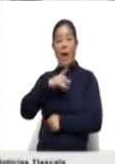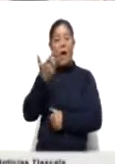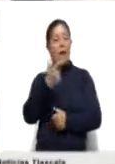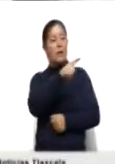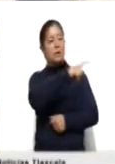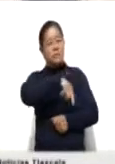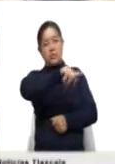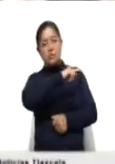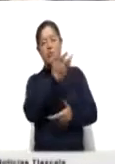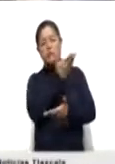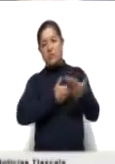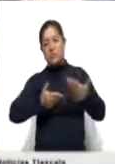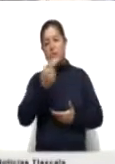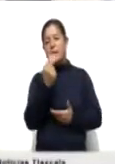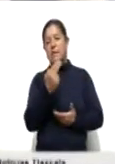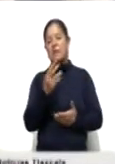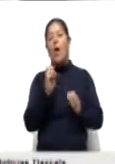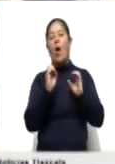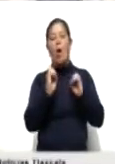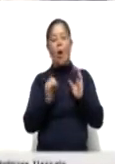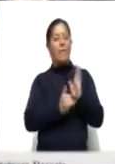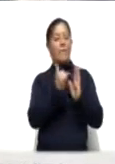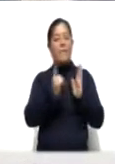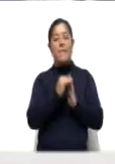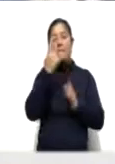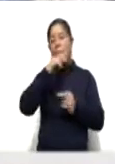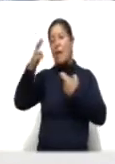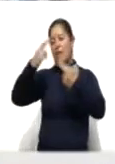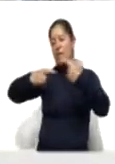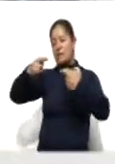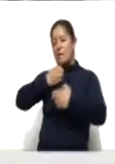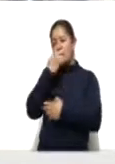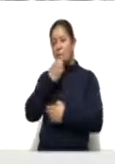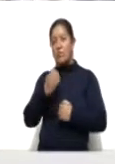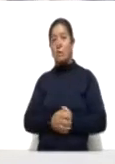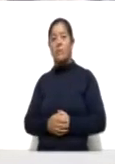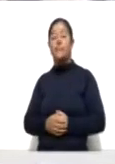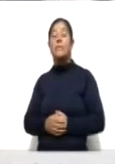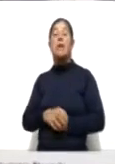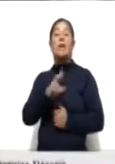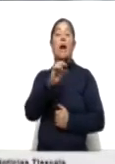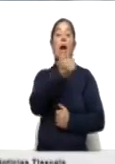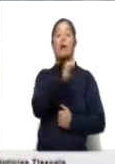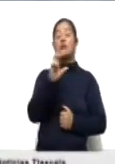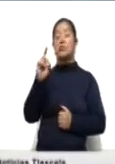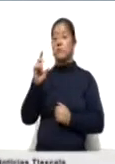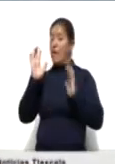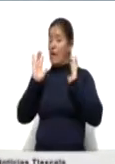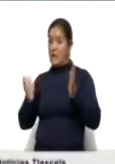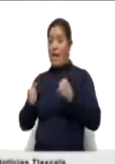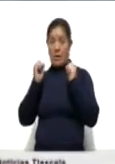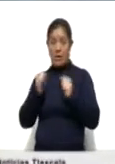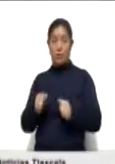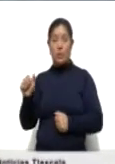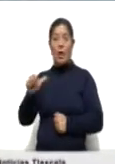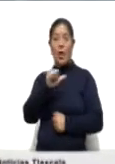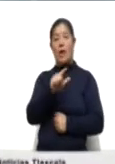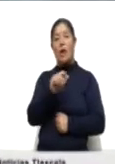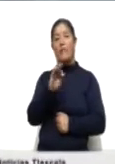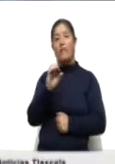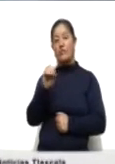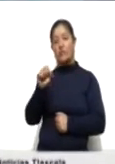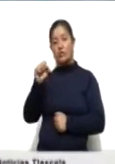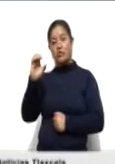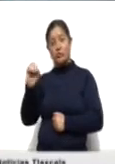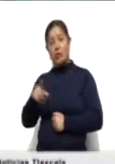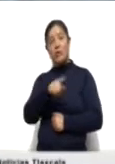necesitan para un retorno seguro a clases presenciales. Tras avalar el regreso a las clases para el 30 de agosto, Alfonso Cepeda, secretario general del CENTE, dijo